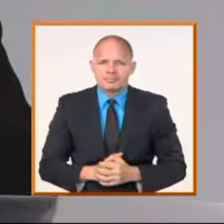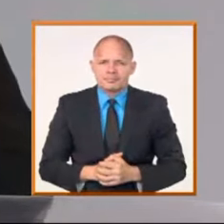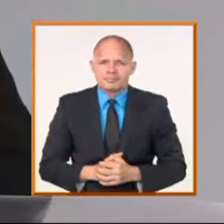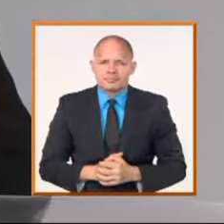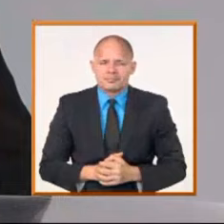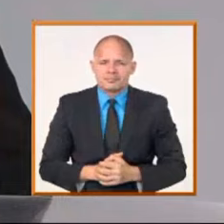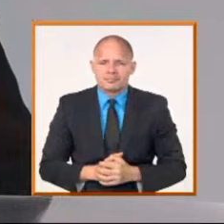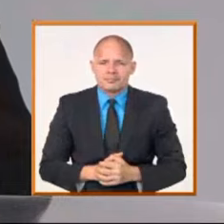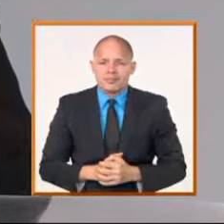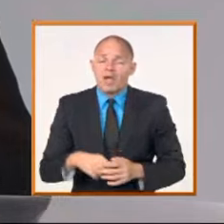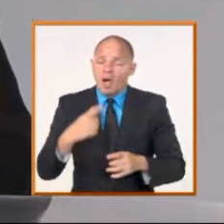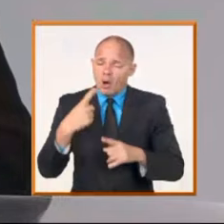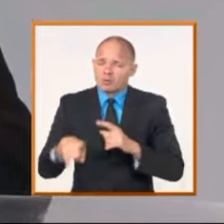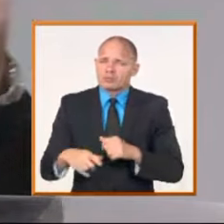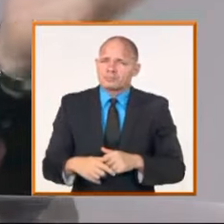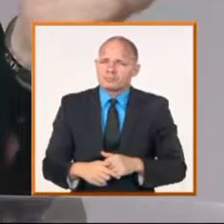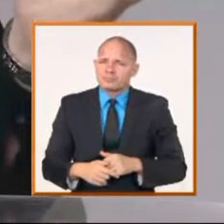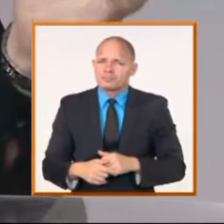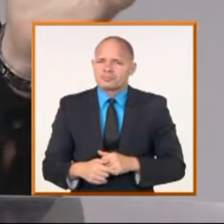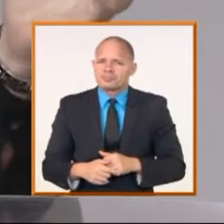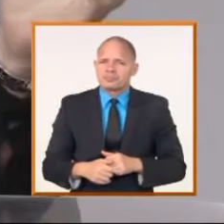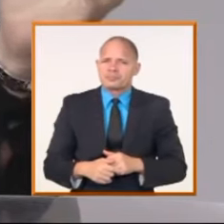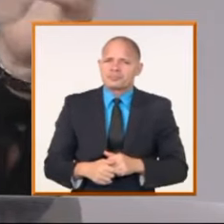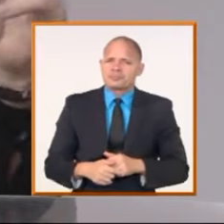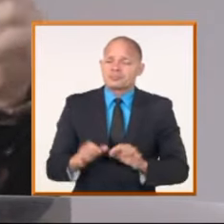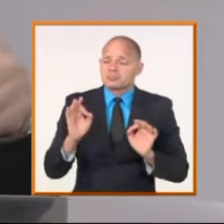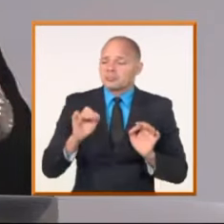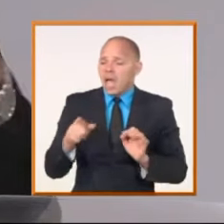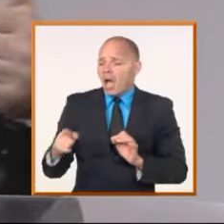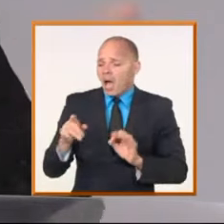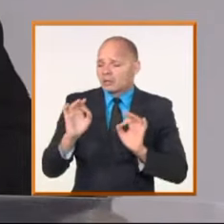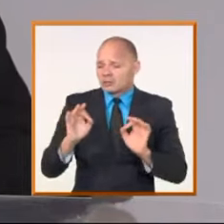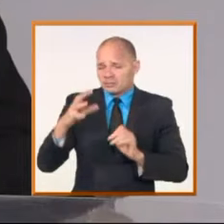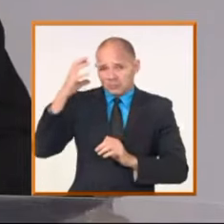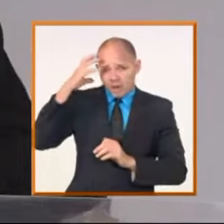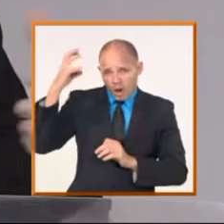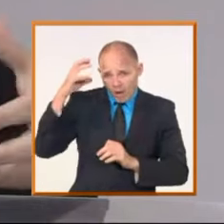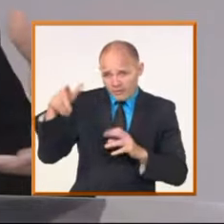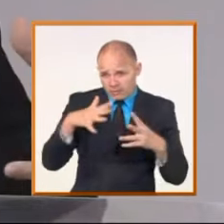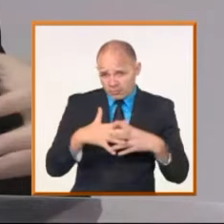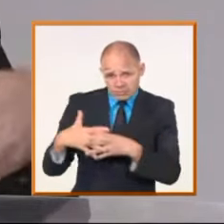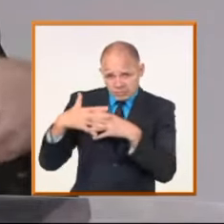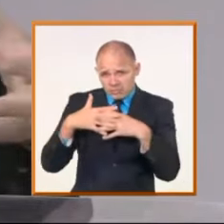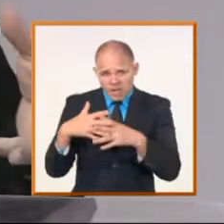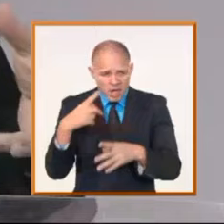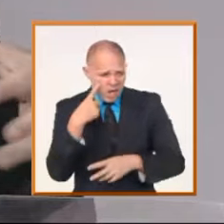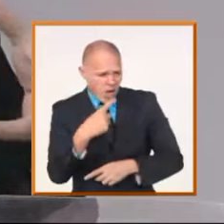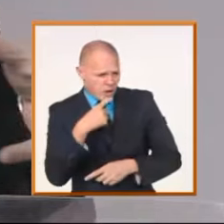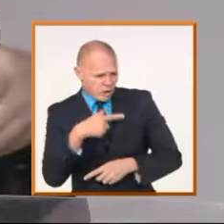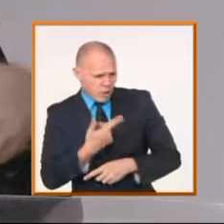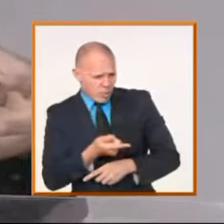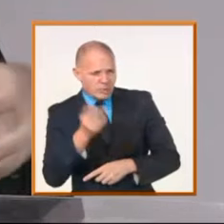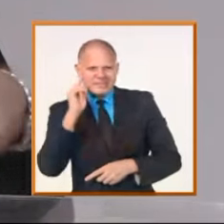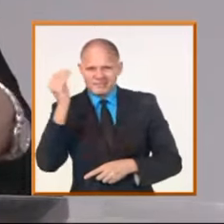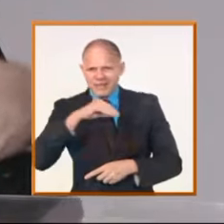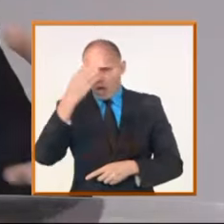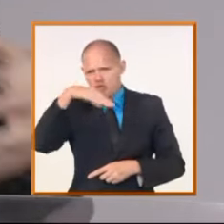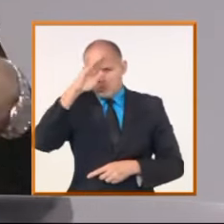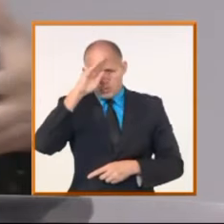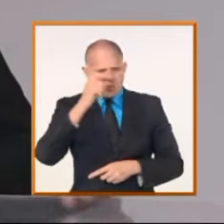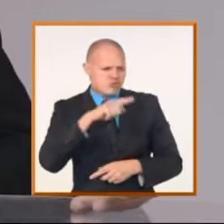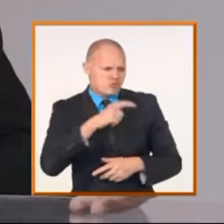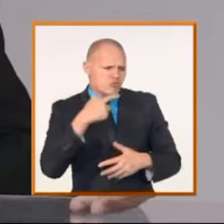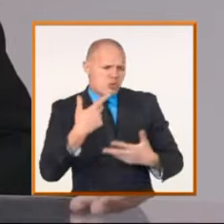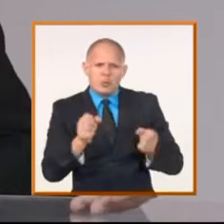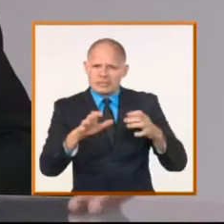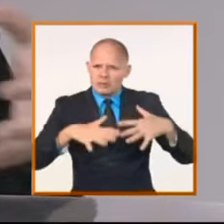Lo otro también importante es que desde Estados Unidos hay percepciones sobre la realidad cubana y se reacciona ante esa realidad cubana de distintas maneras. Si una percepción, por ejemplo, de Cuba está en una